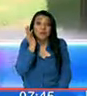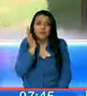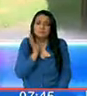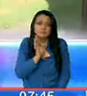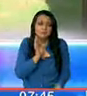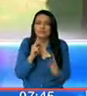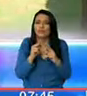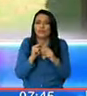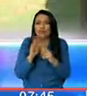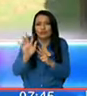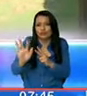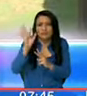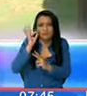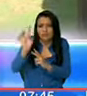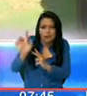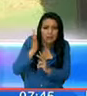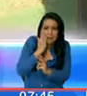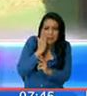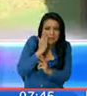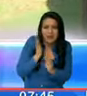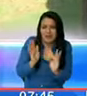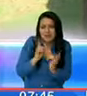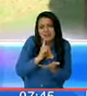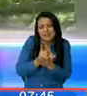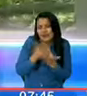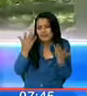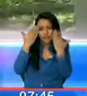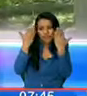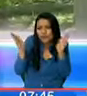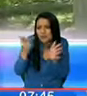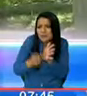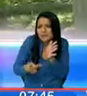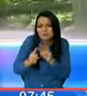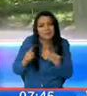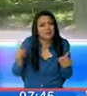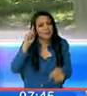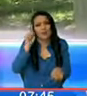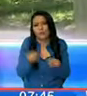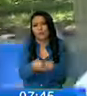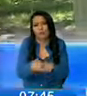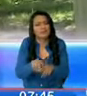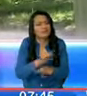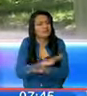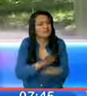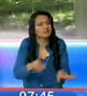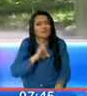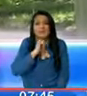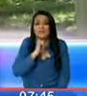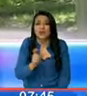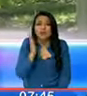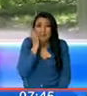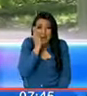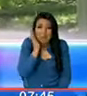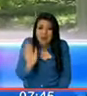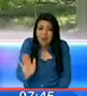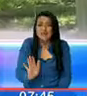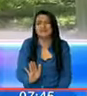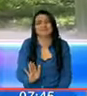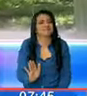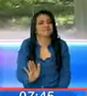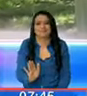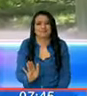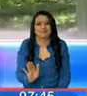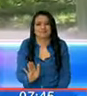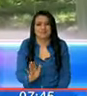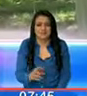conoce los motivos, desaprueba esa acción. Algo fatal ver eso. Terrible que haya hecho eso. Y le